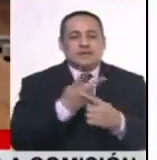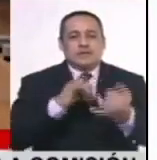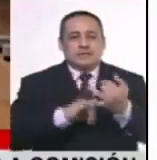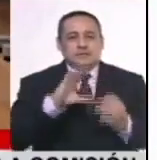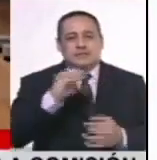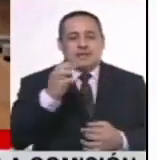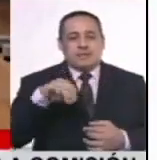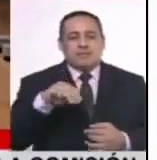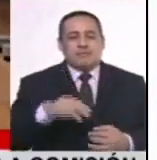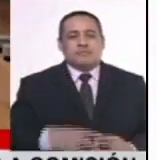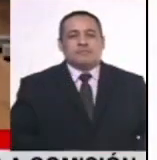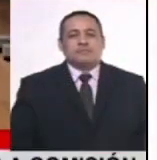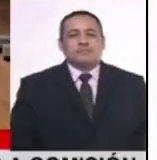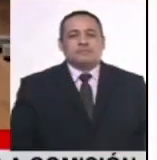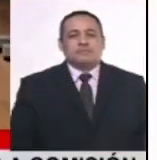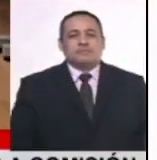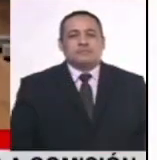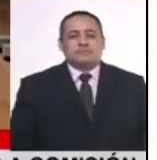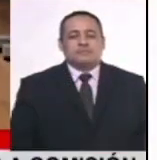Cam.